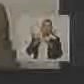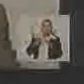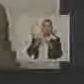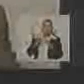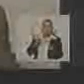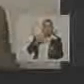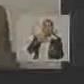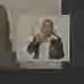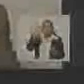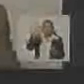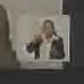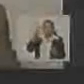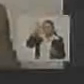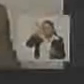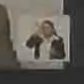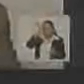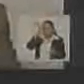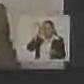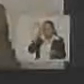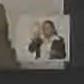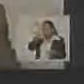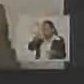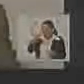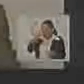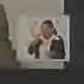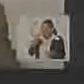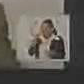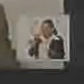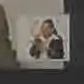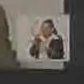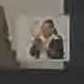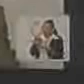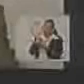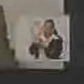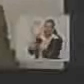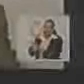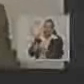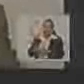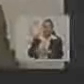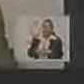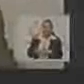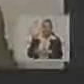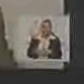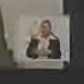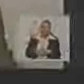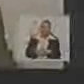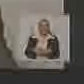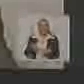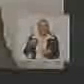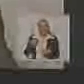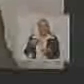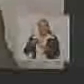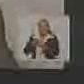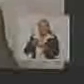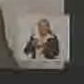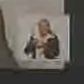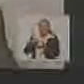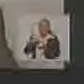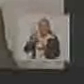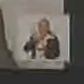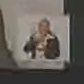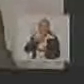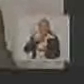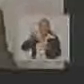alta eficiencia. Vamos a promover esta asociación democrática, vamos a proveer de espacios que